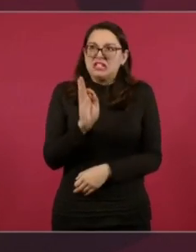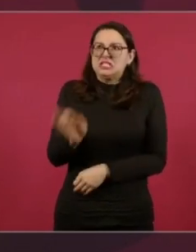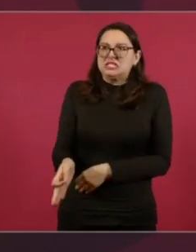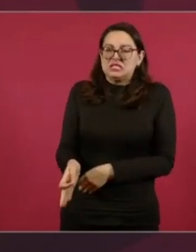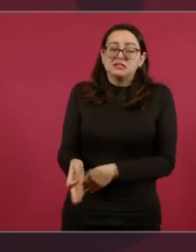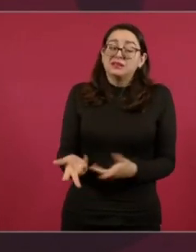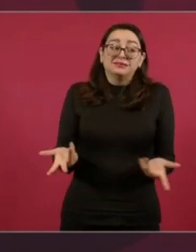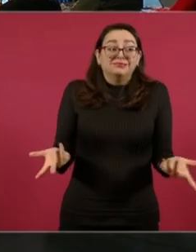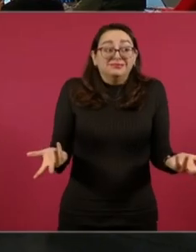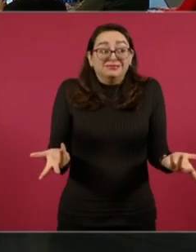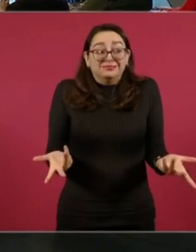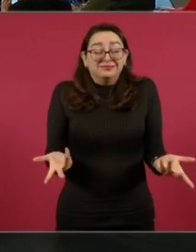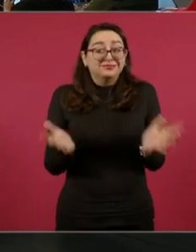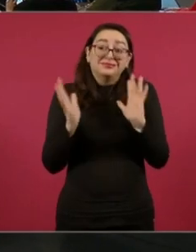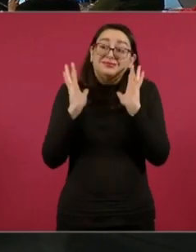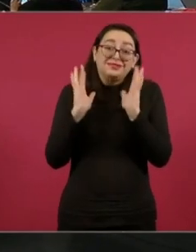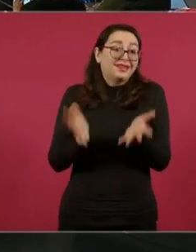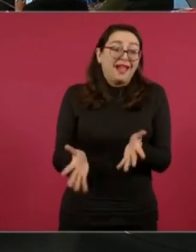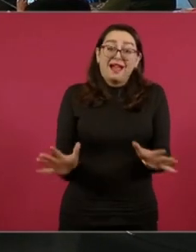Sí.